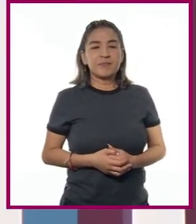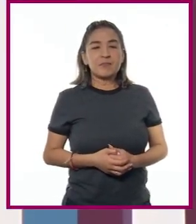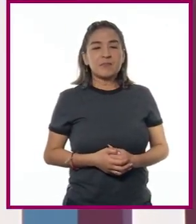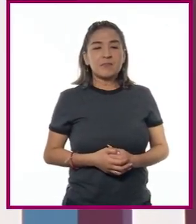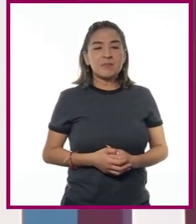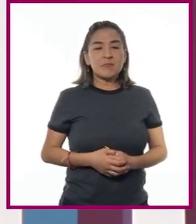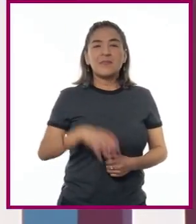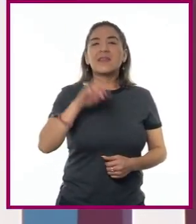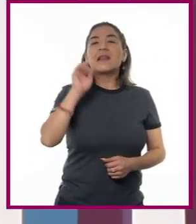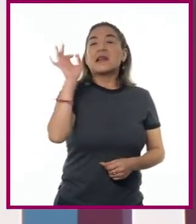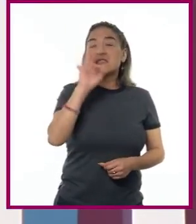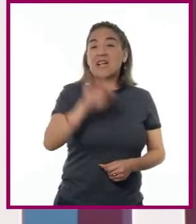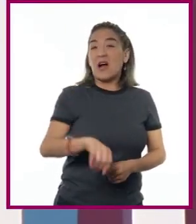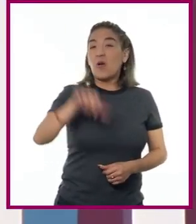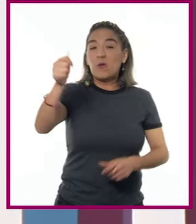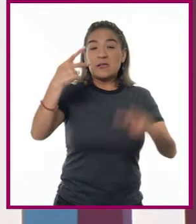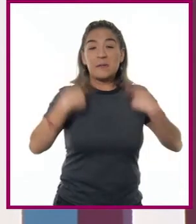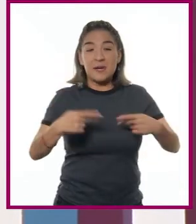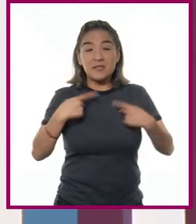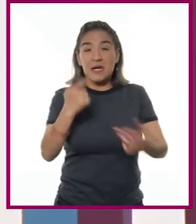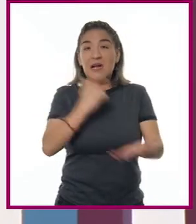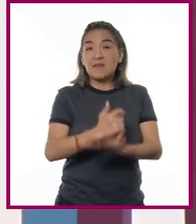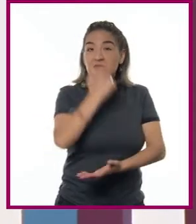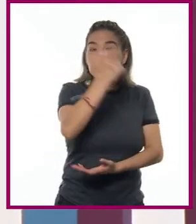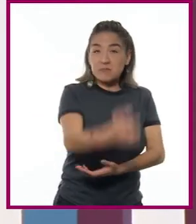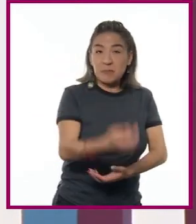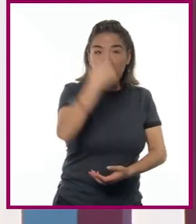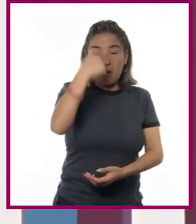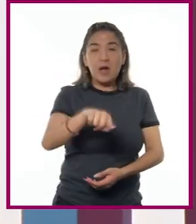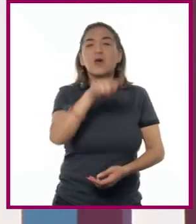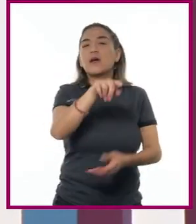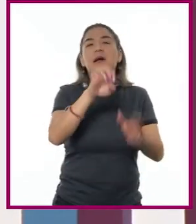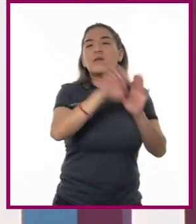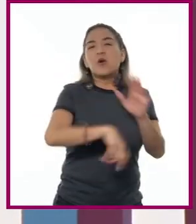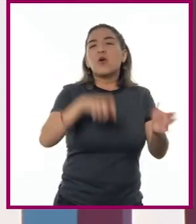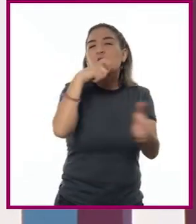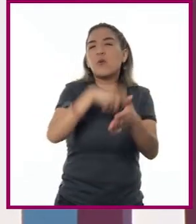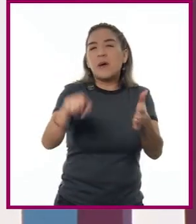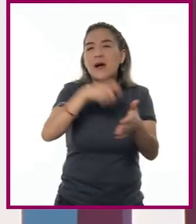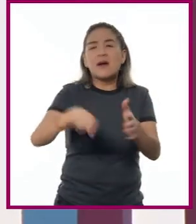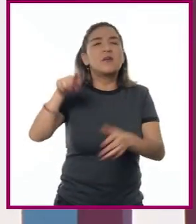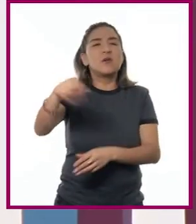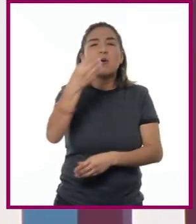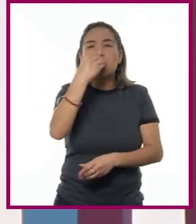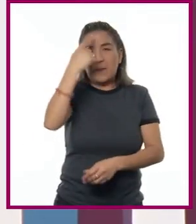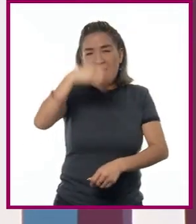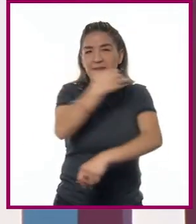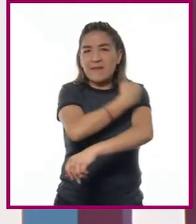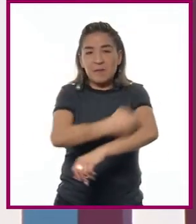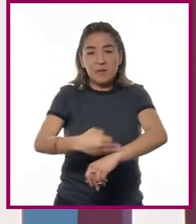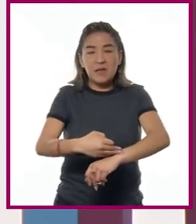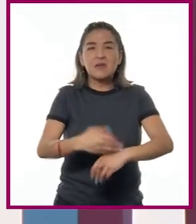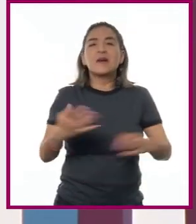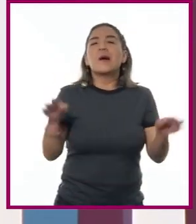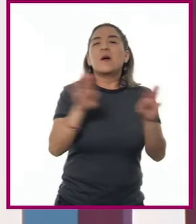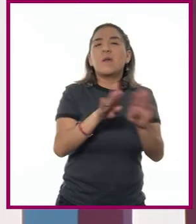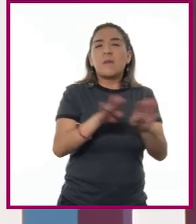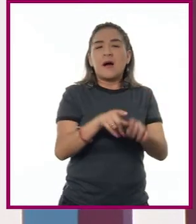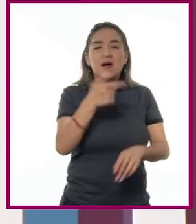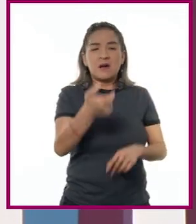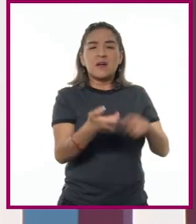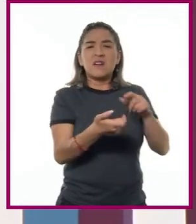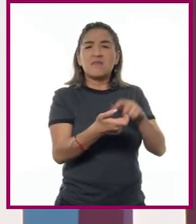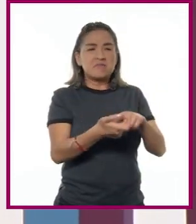Si a alguien le dan dinero para comprar los alimentos de una familia, carecería de motivos para no explicar qué